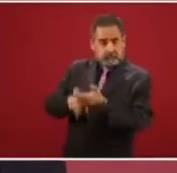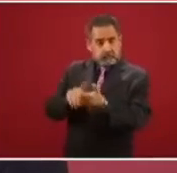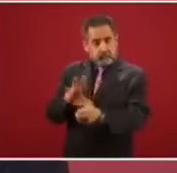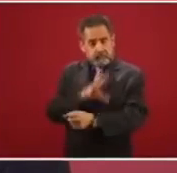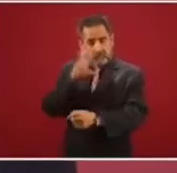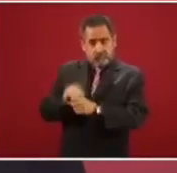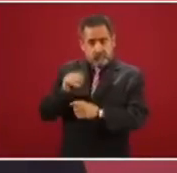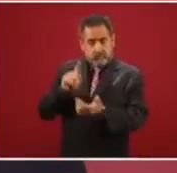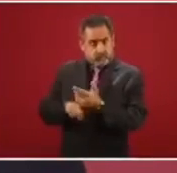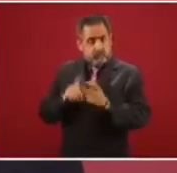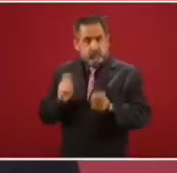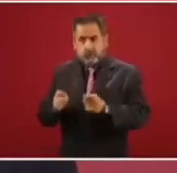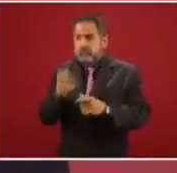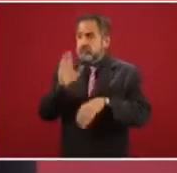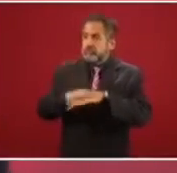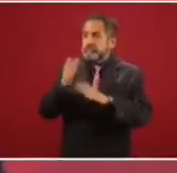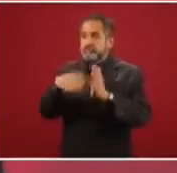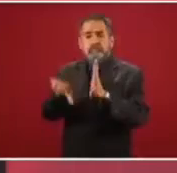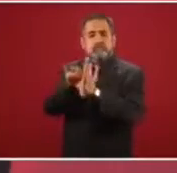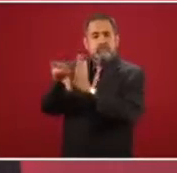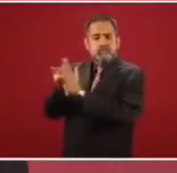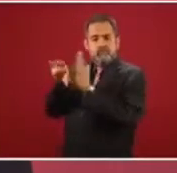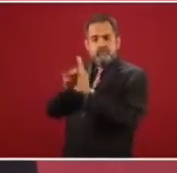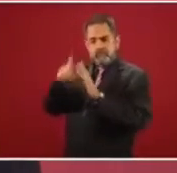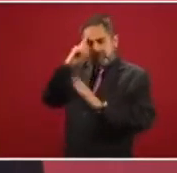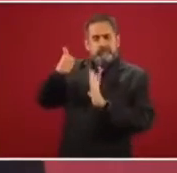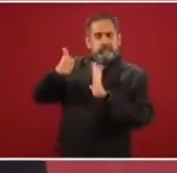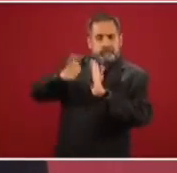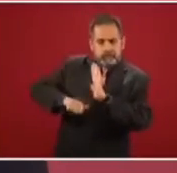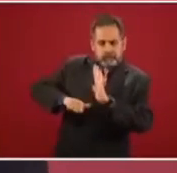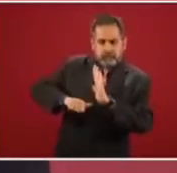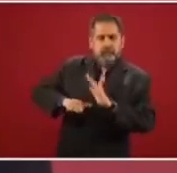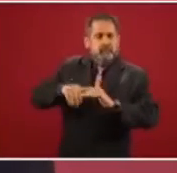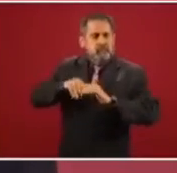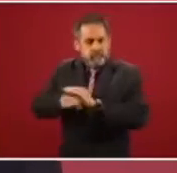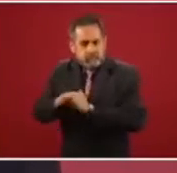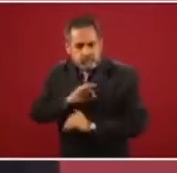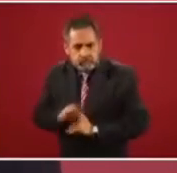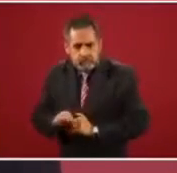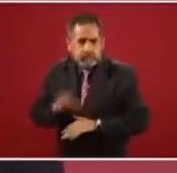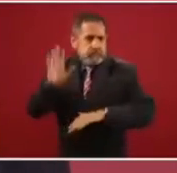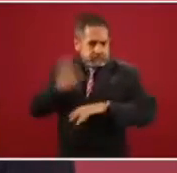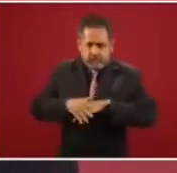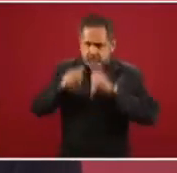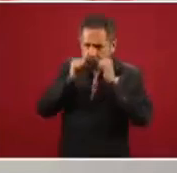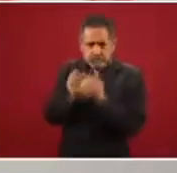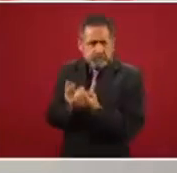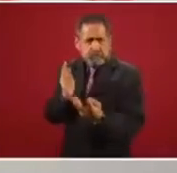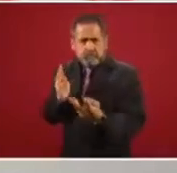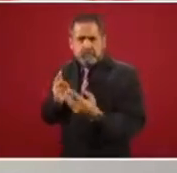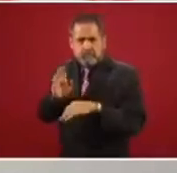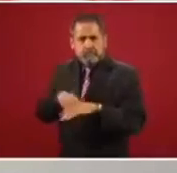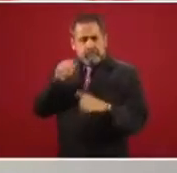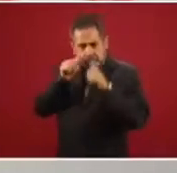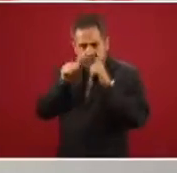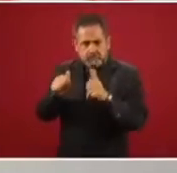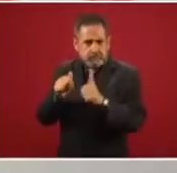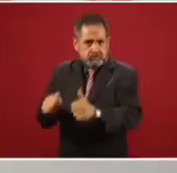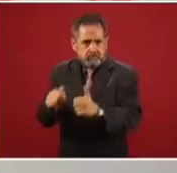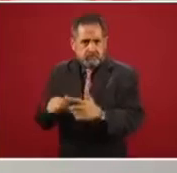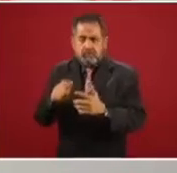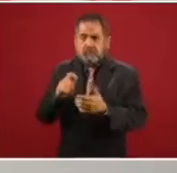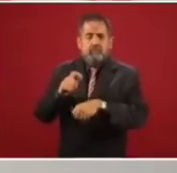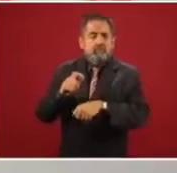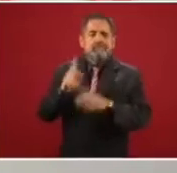más quirófanos y también más consultorios podamos atender a más personas y entrar en el programa de tiempo